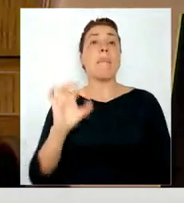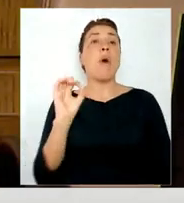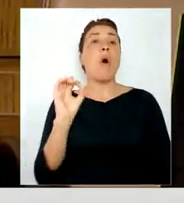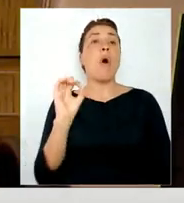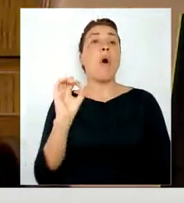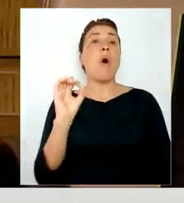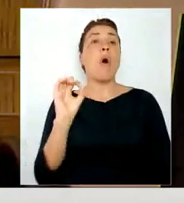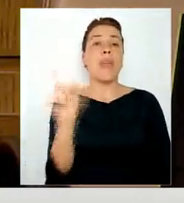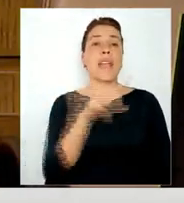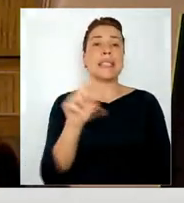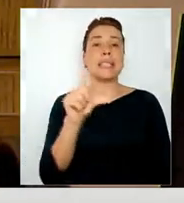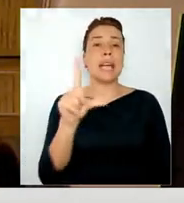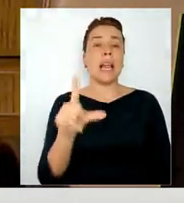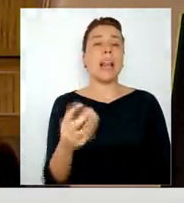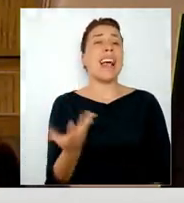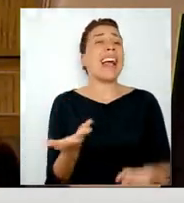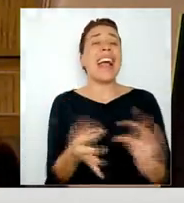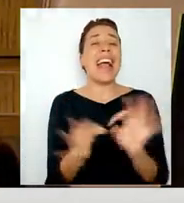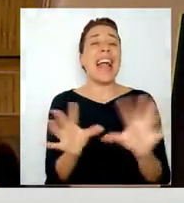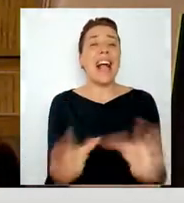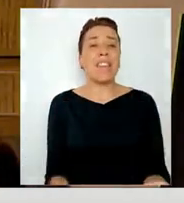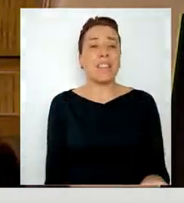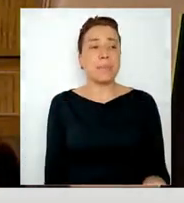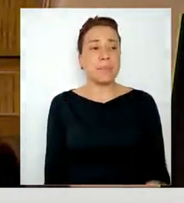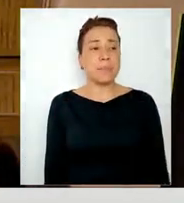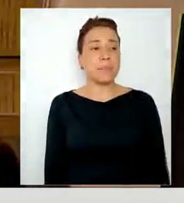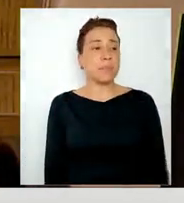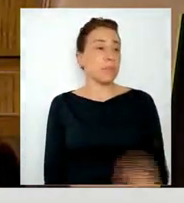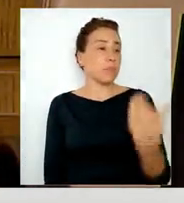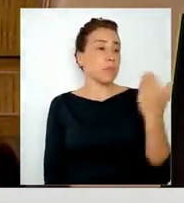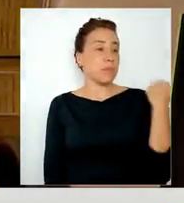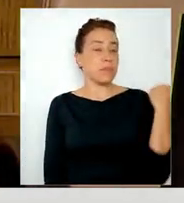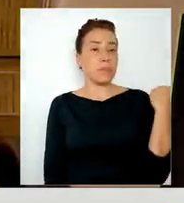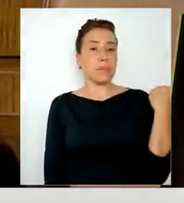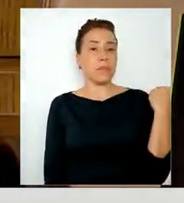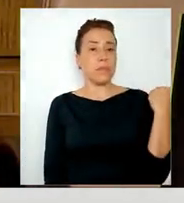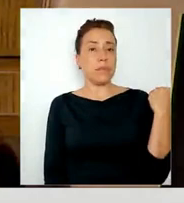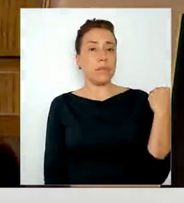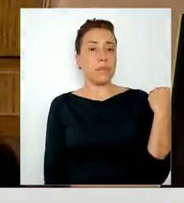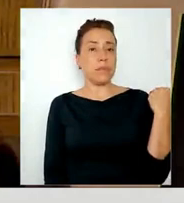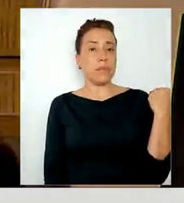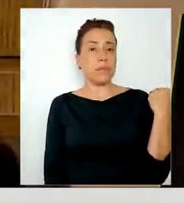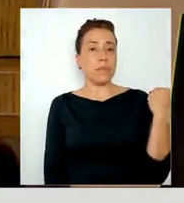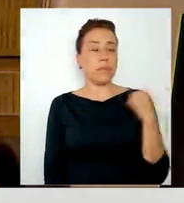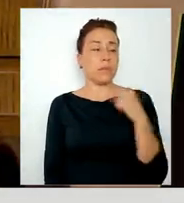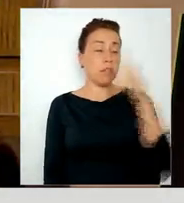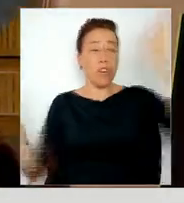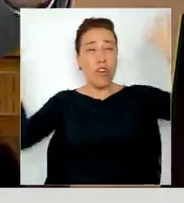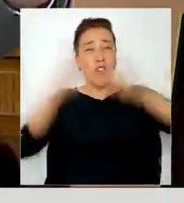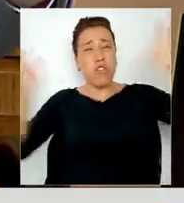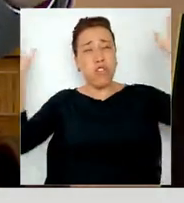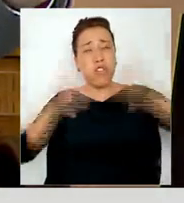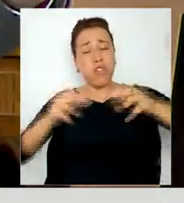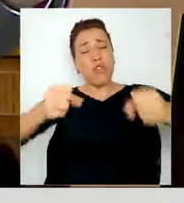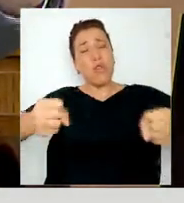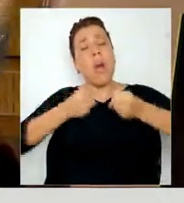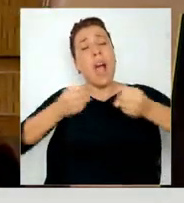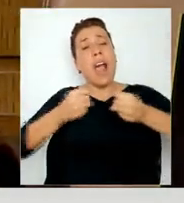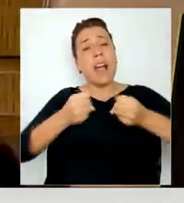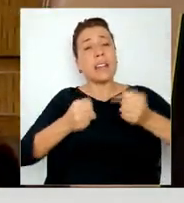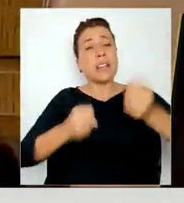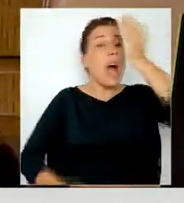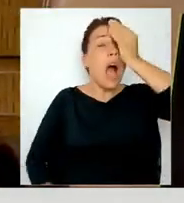quién lo grave hace solamente poco tiempo unos años vino un temporal muy fuerte en agosto